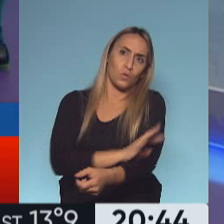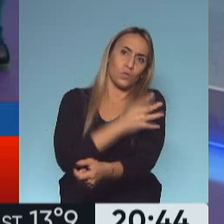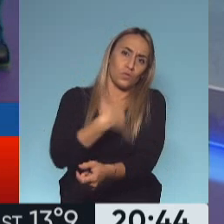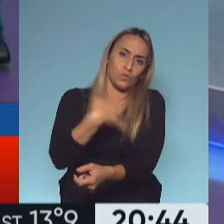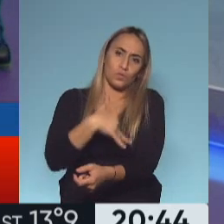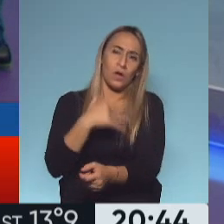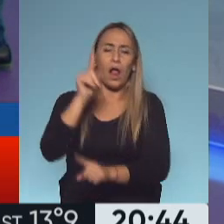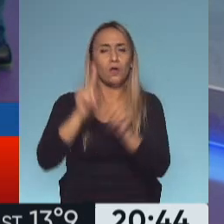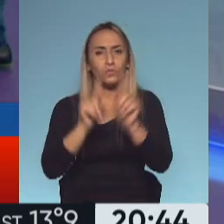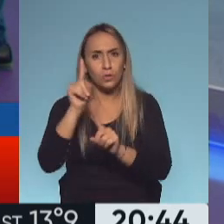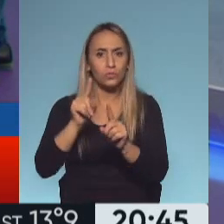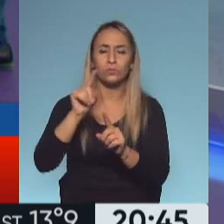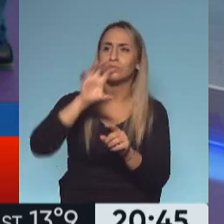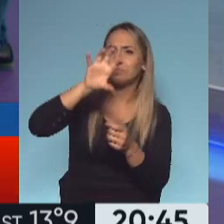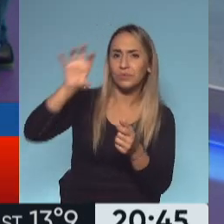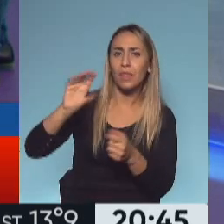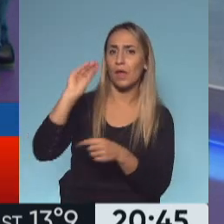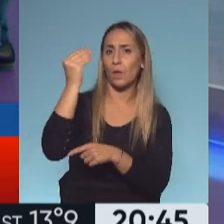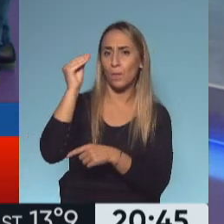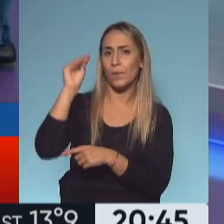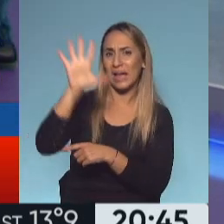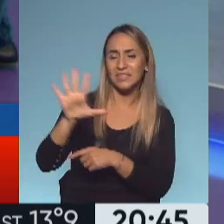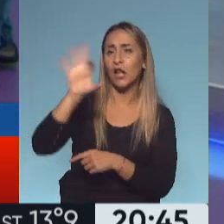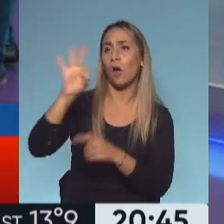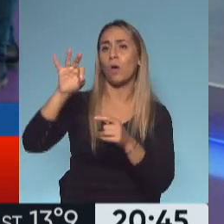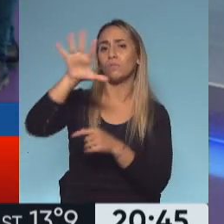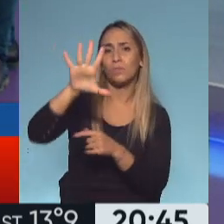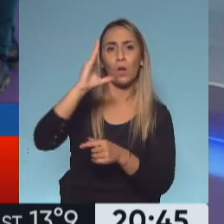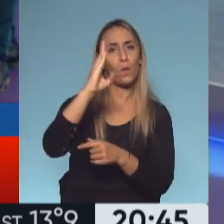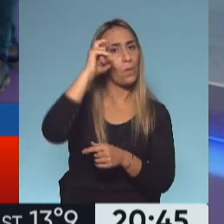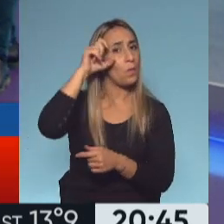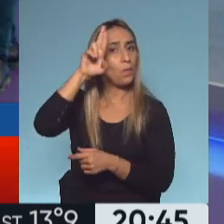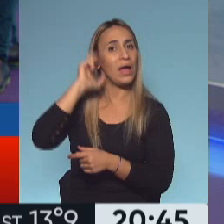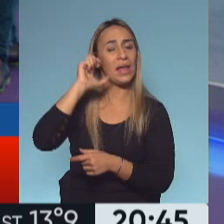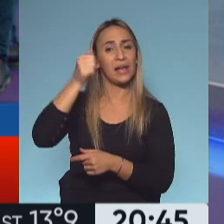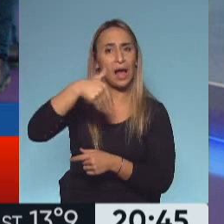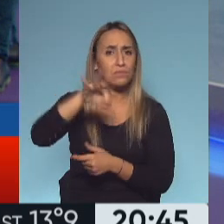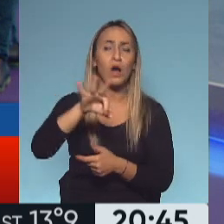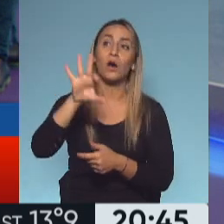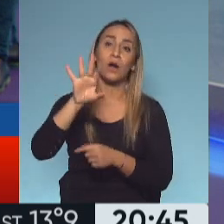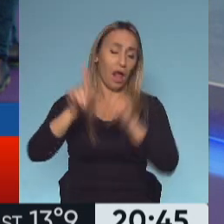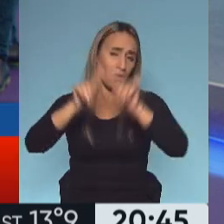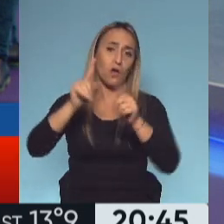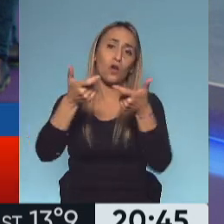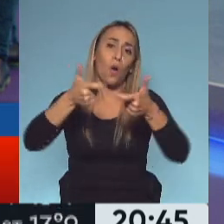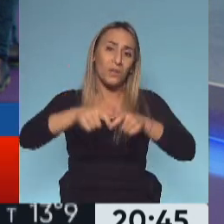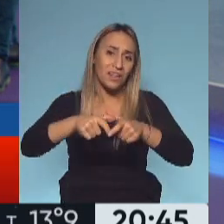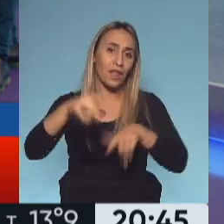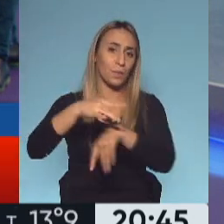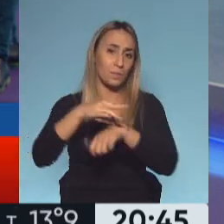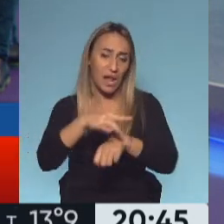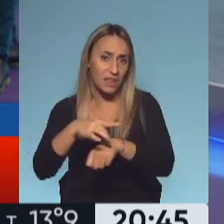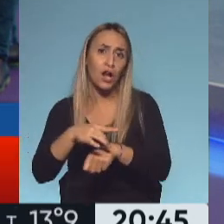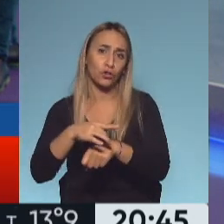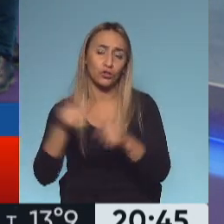Bérgamo, en algún estado de Brasil, cuando los médicos, cuando algún comité, no solamente formado por médicos,